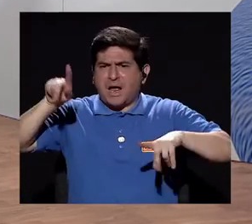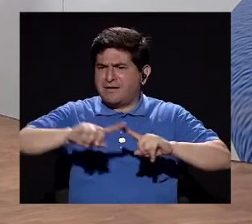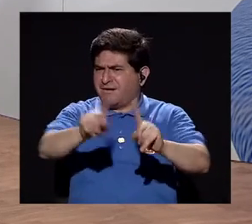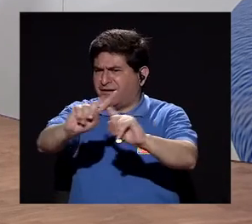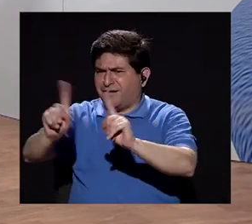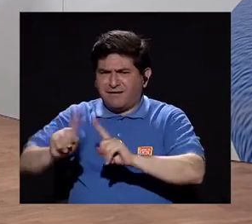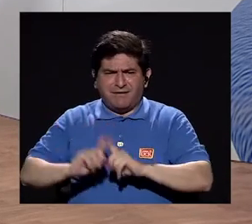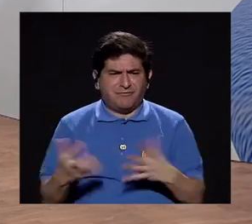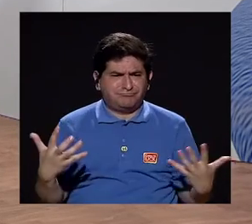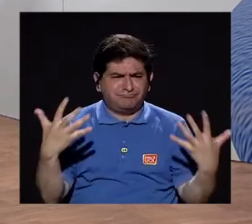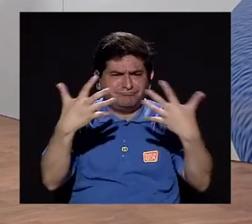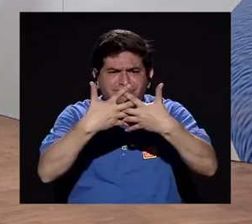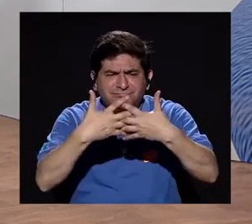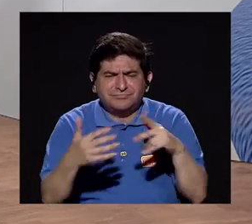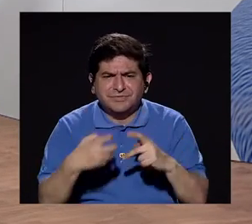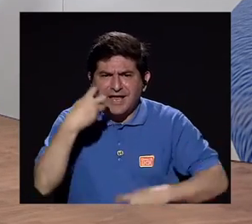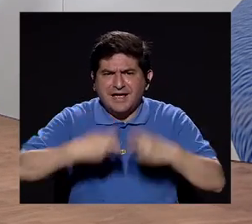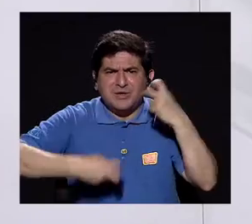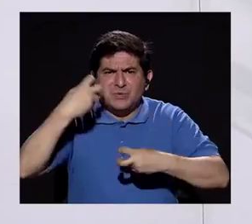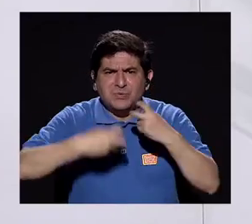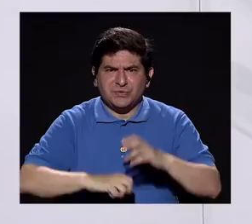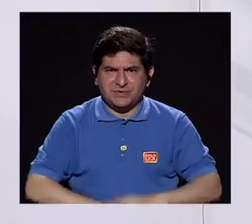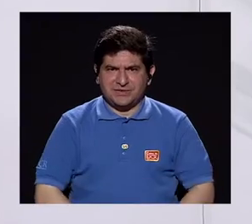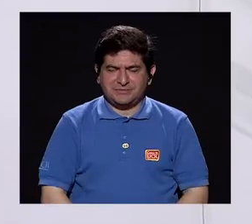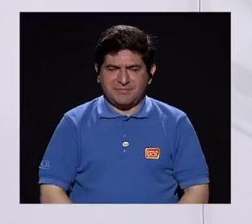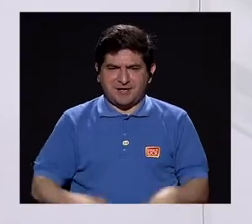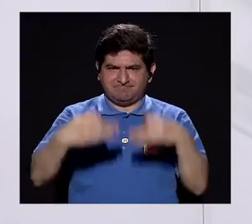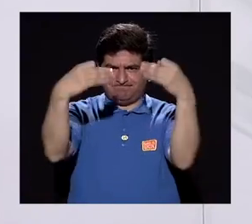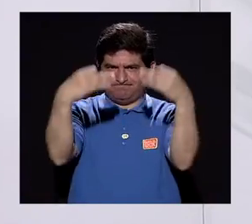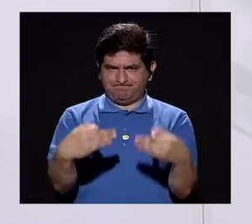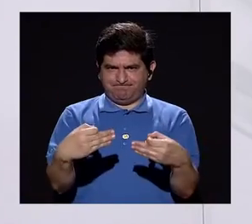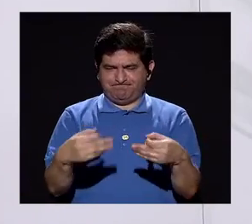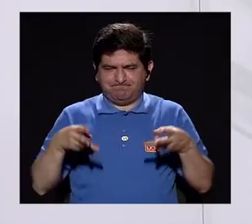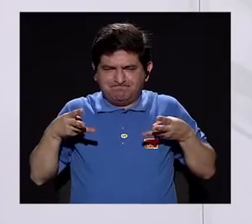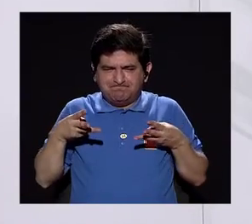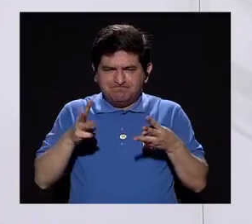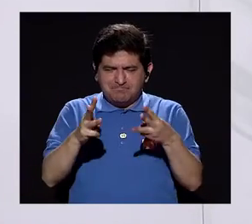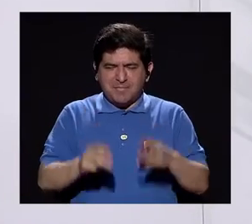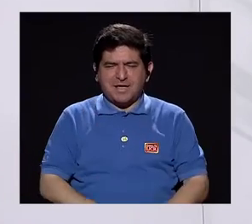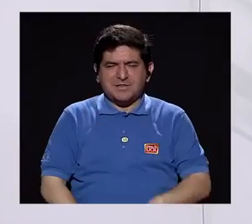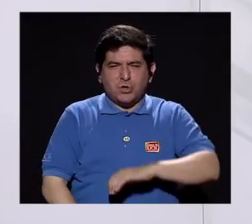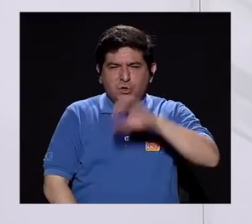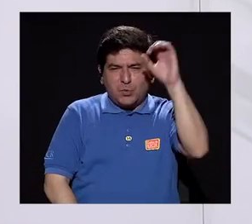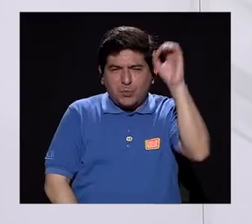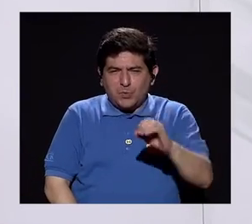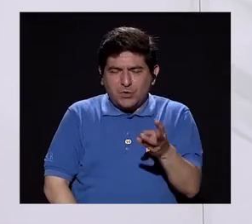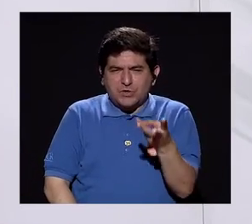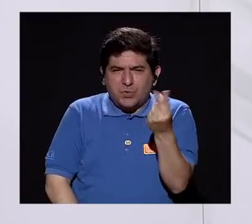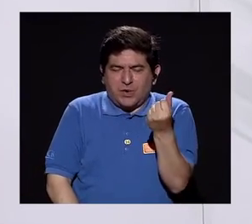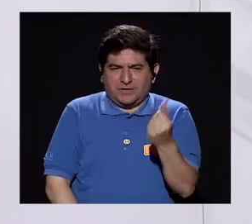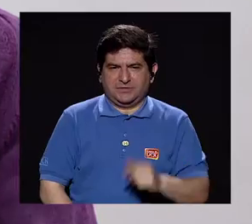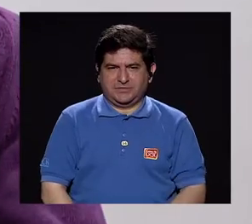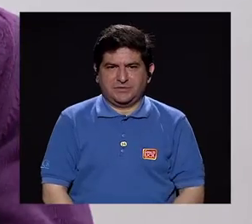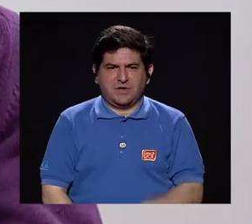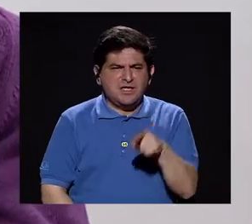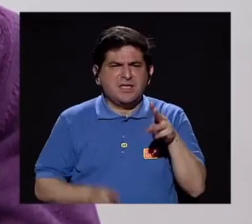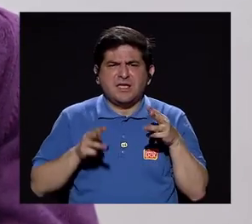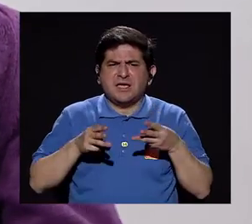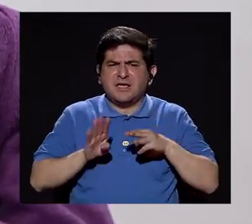que están involucradas en el problema decidimos que el método probabilístico era la mejor forma de cómo desarrollamos tengan en los de